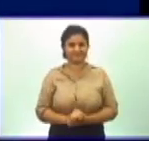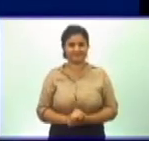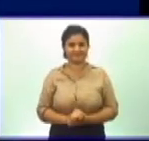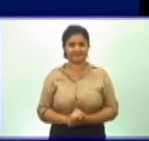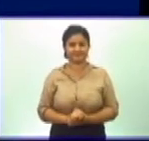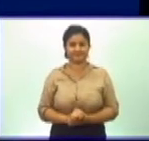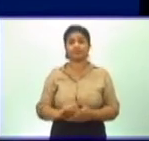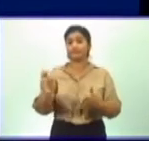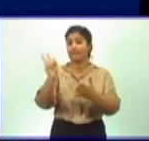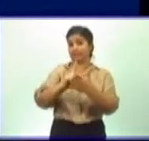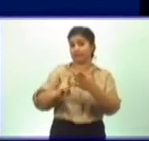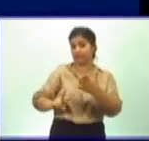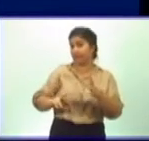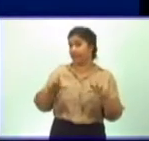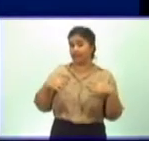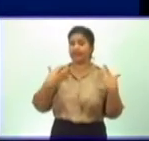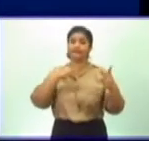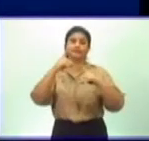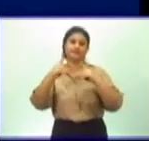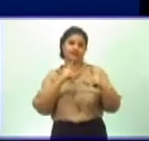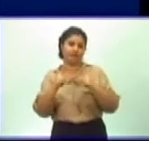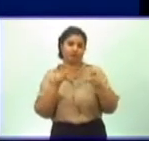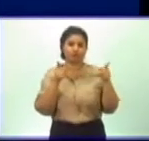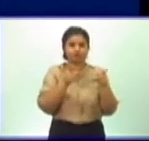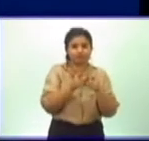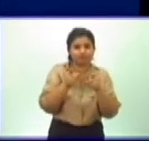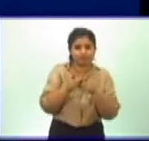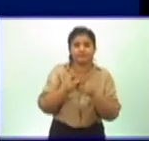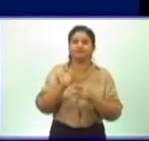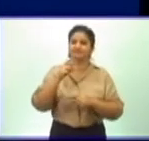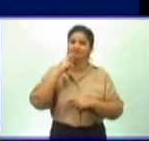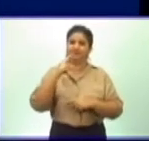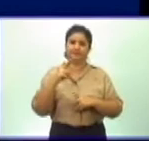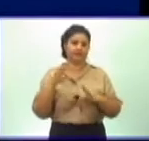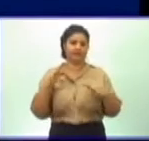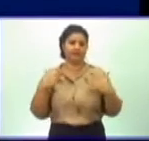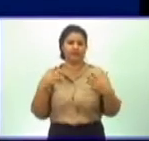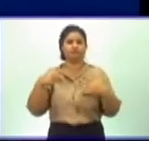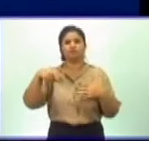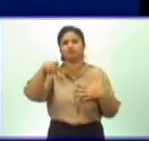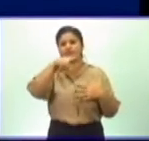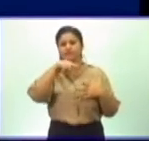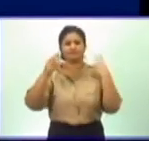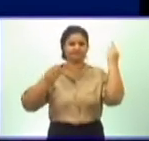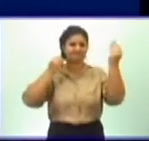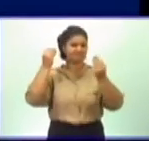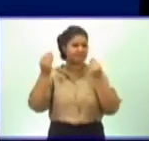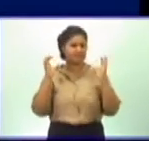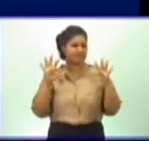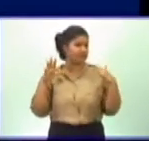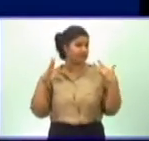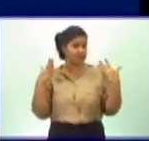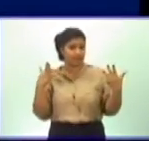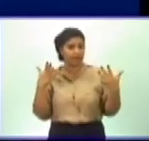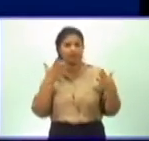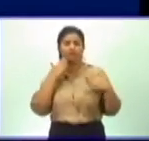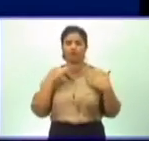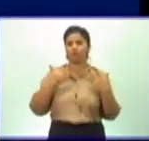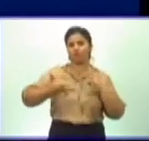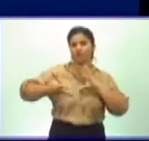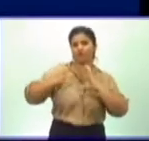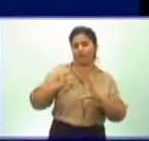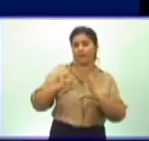Lea los siguientes parlamentos y responda. ¿Qué opinas acerca de la actitud de Damis, el hijo de